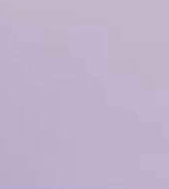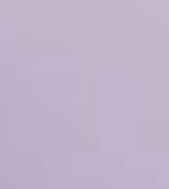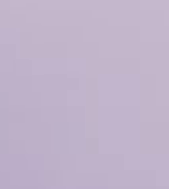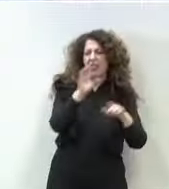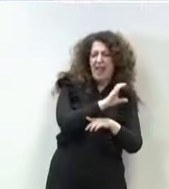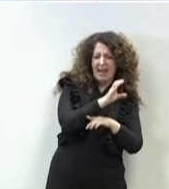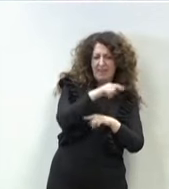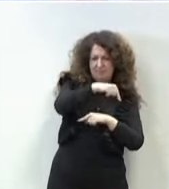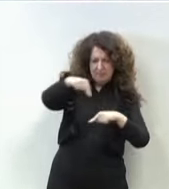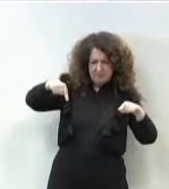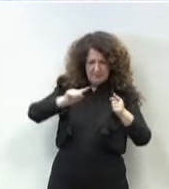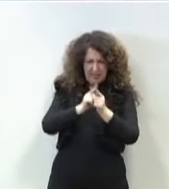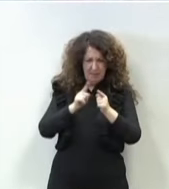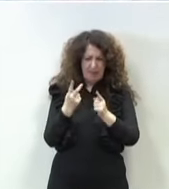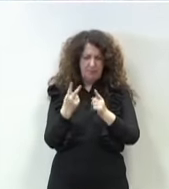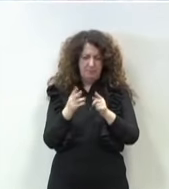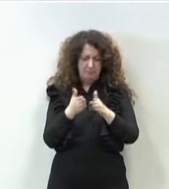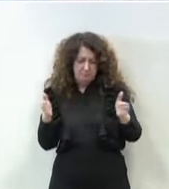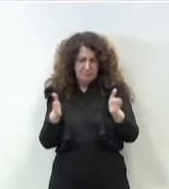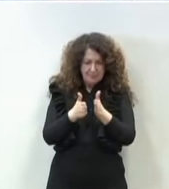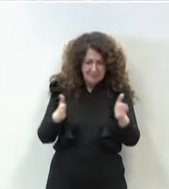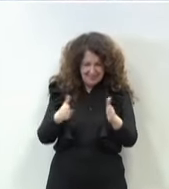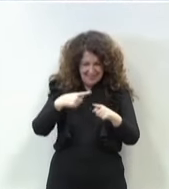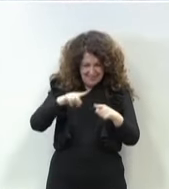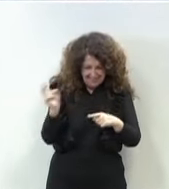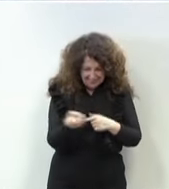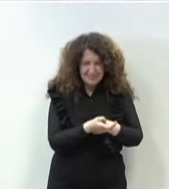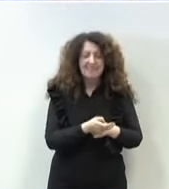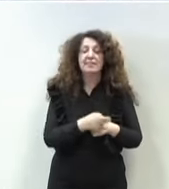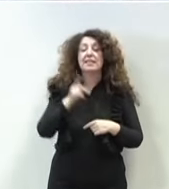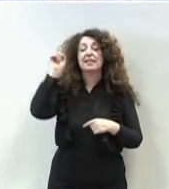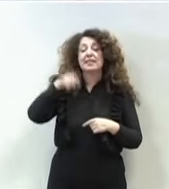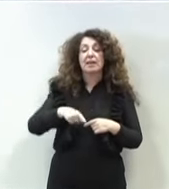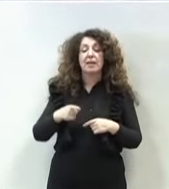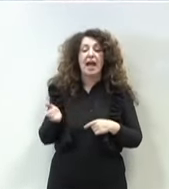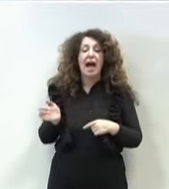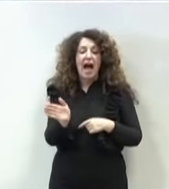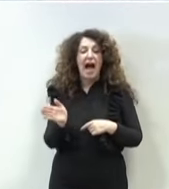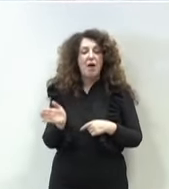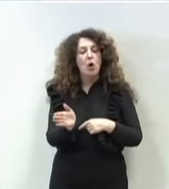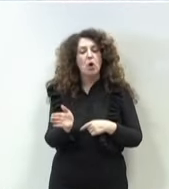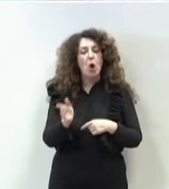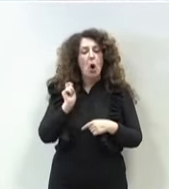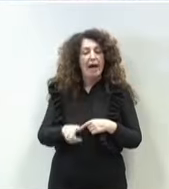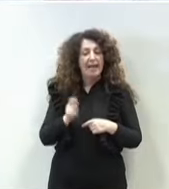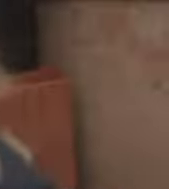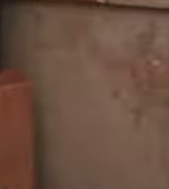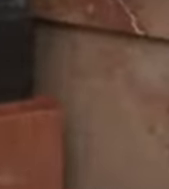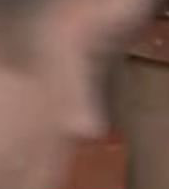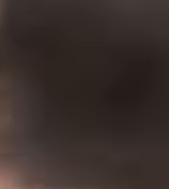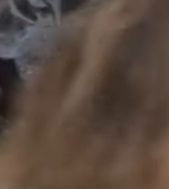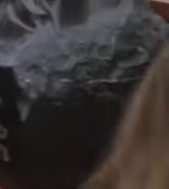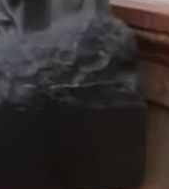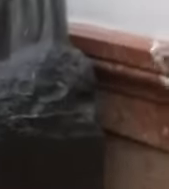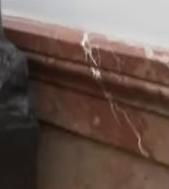pero tiene gracia, ¿no? Porque estos mismos son los que se quejan de que la justicia siga su propio calendario en